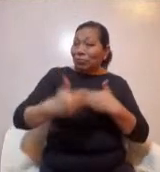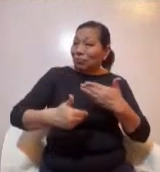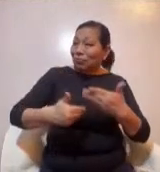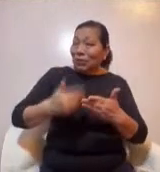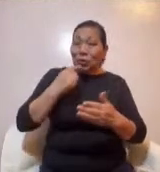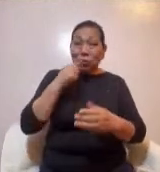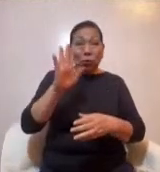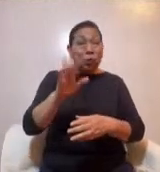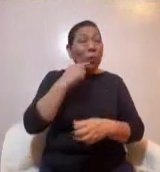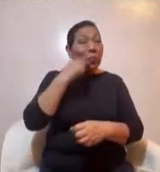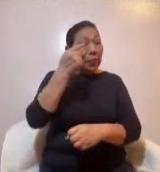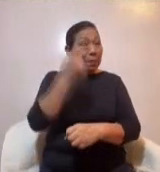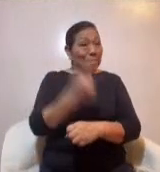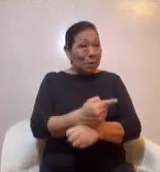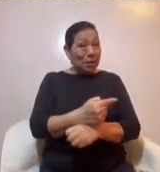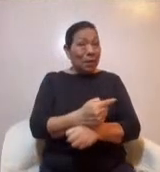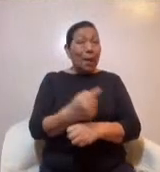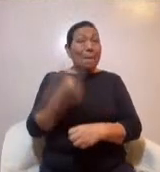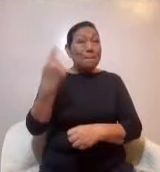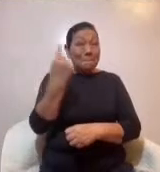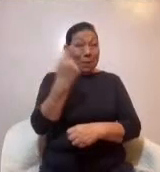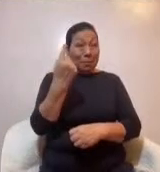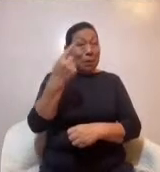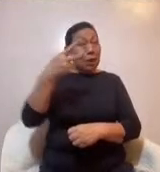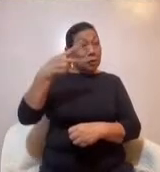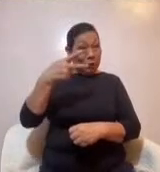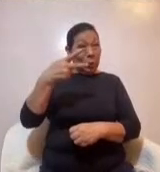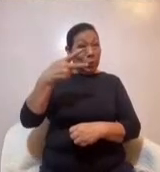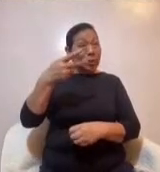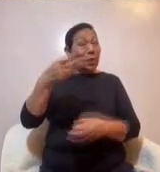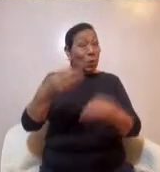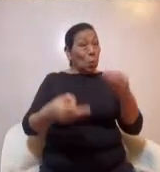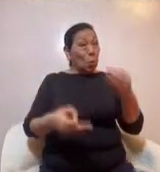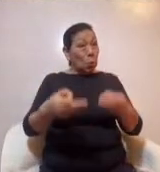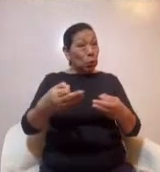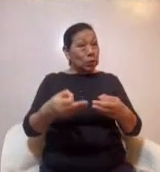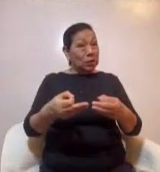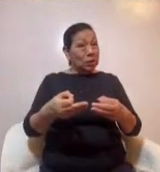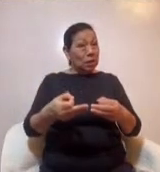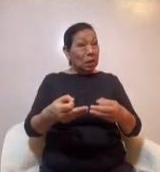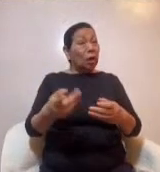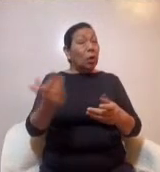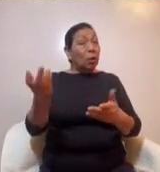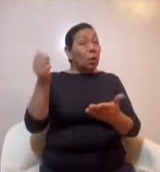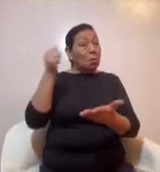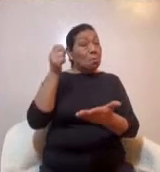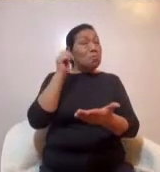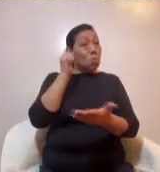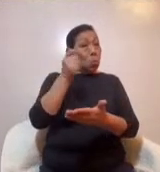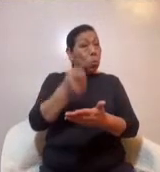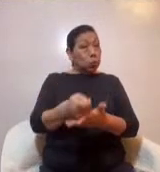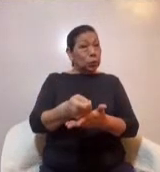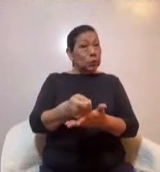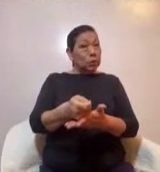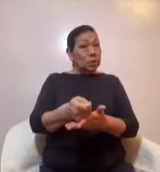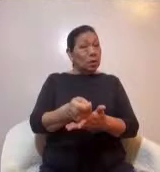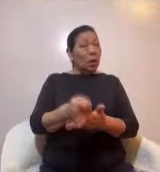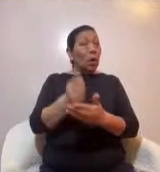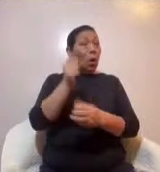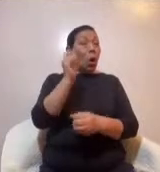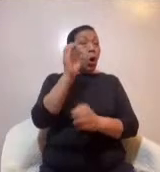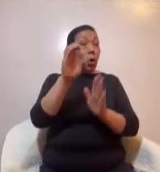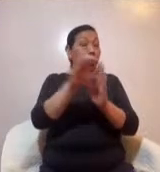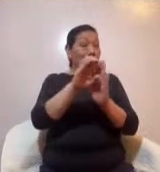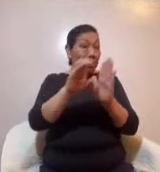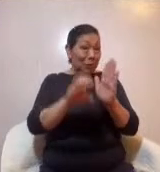declarado improcedente la demanda en primera y en segunda instancia, la recurrente interpone un recurso